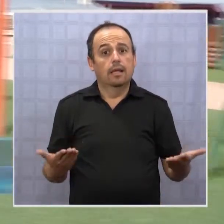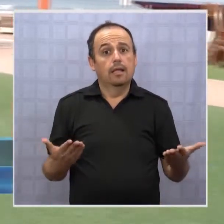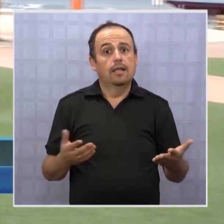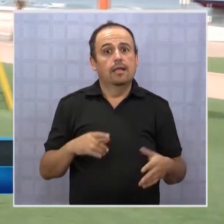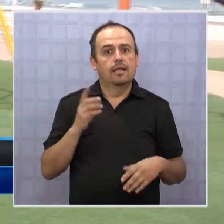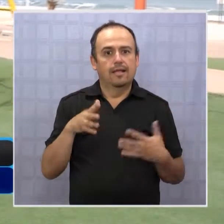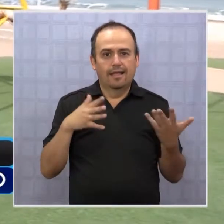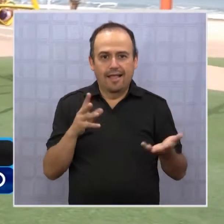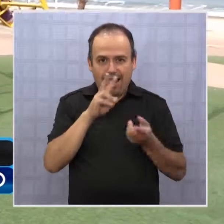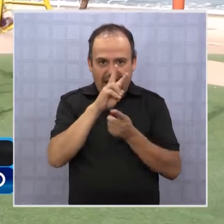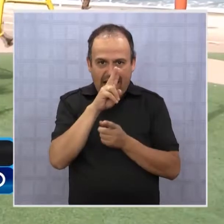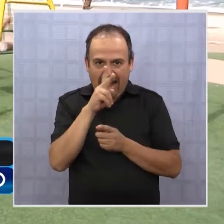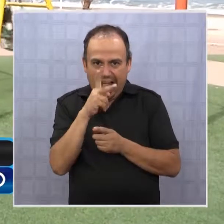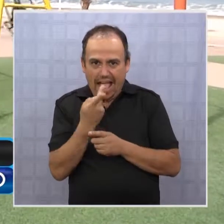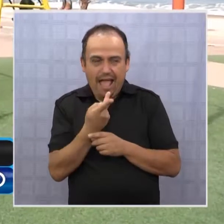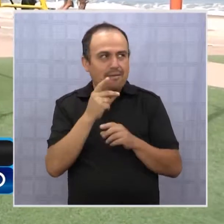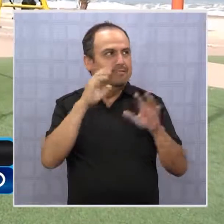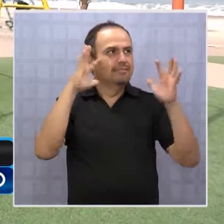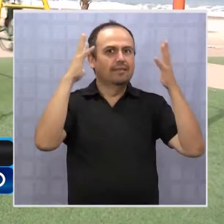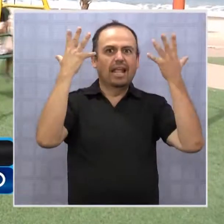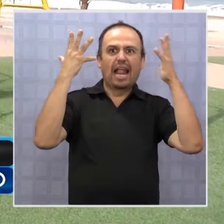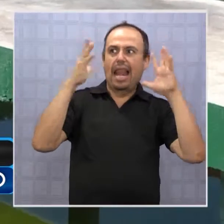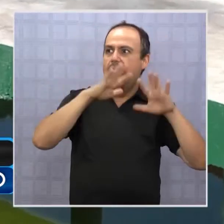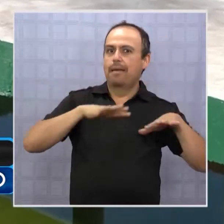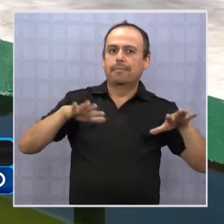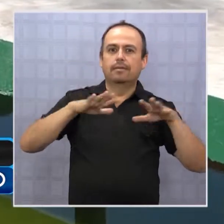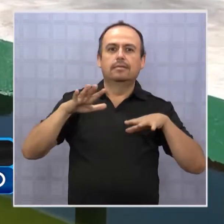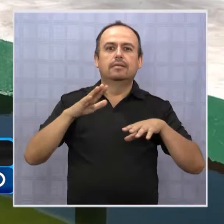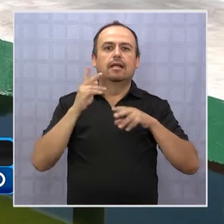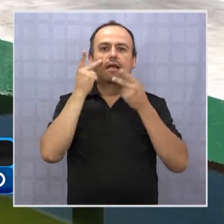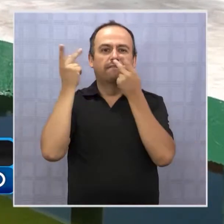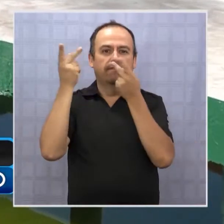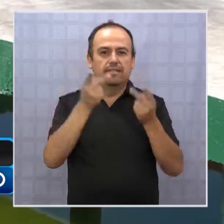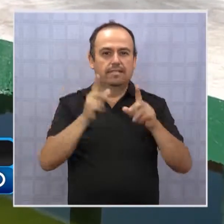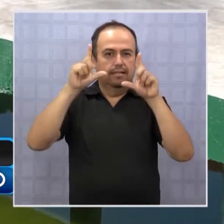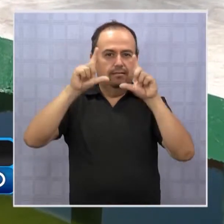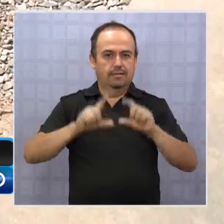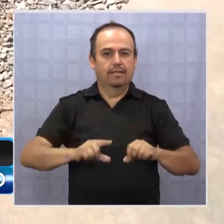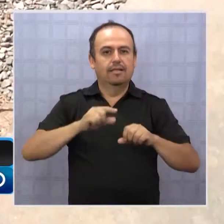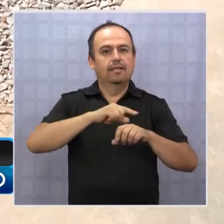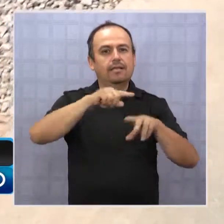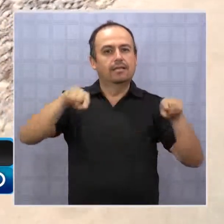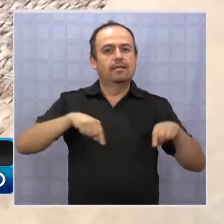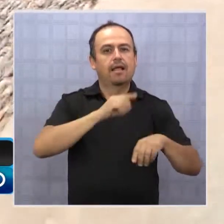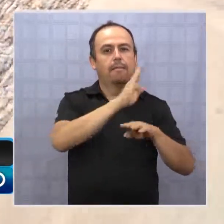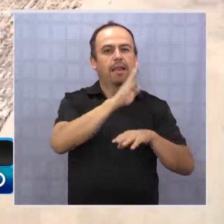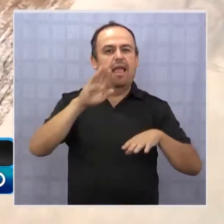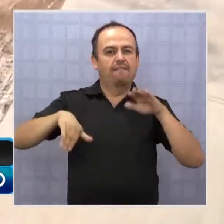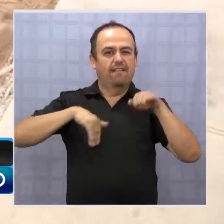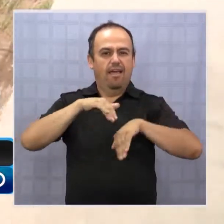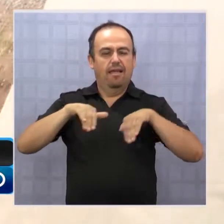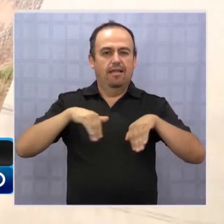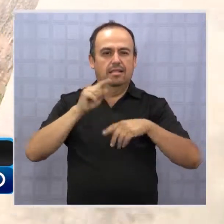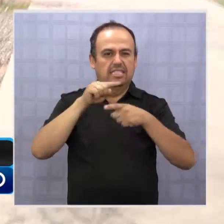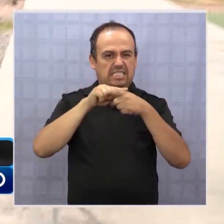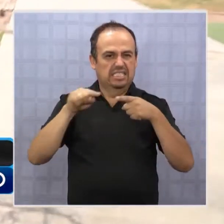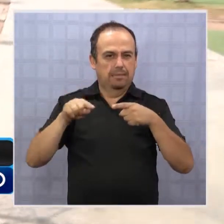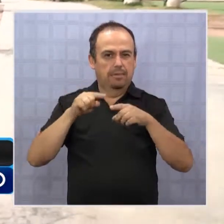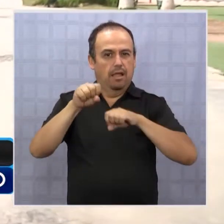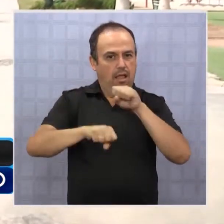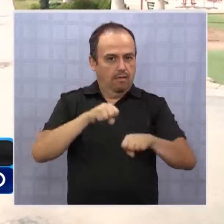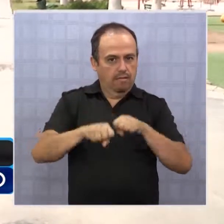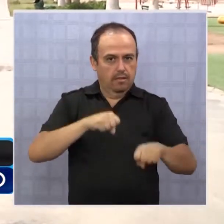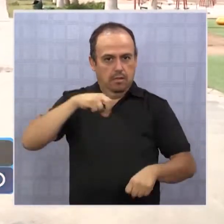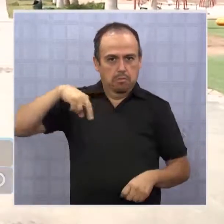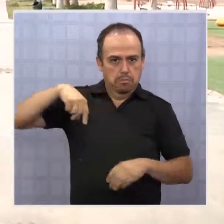Cuando ya se hace notar el cambio de estación, disminuyen los visitantes al Parque Playa Brava, al menos durante la semana.